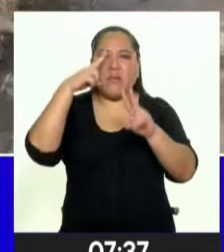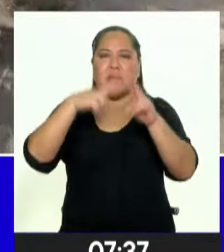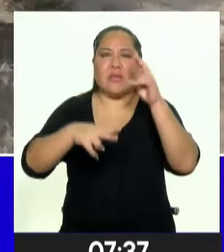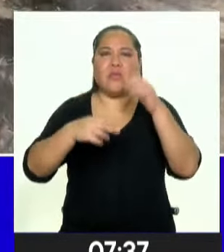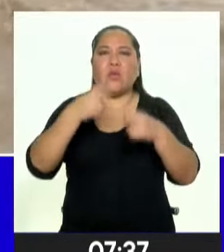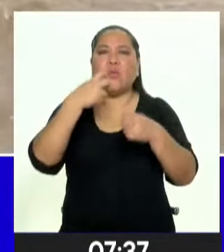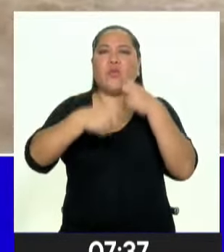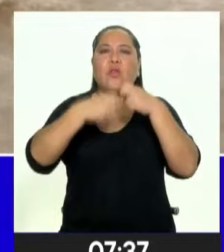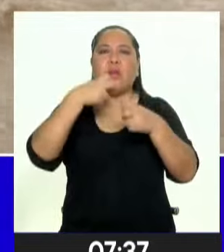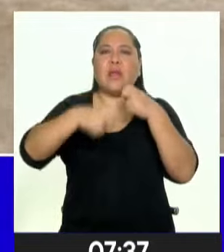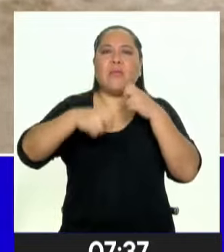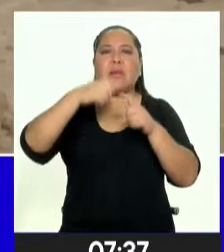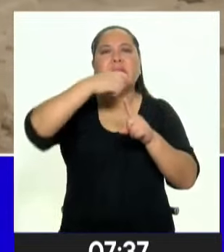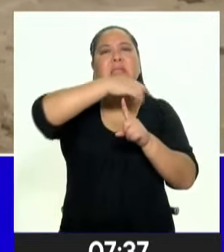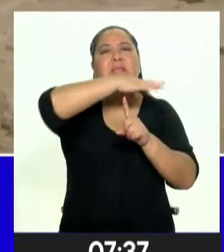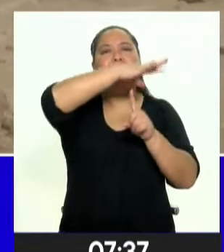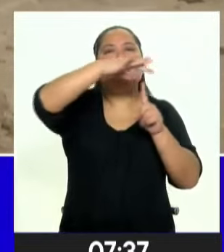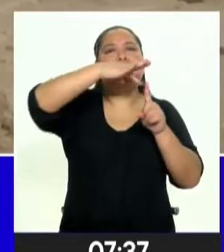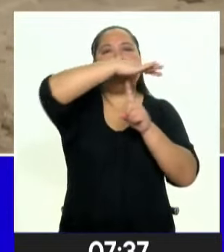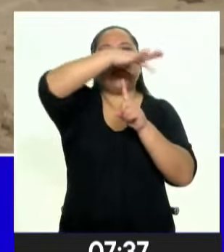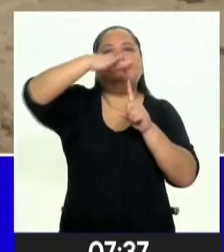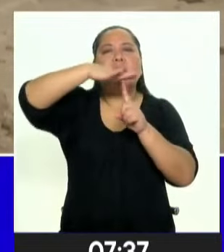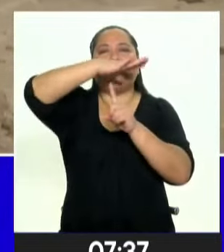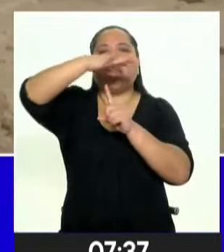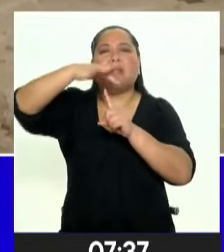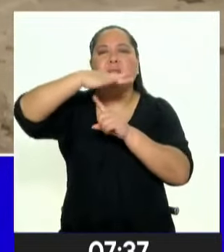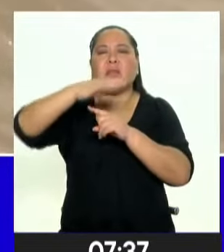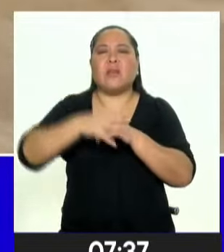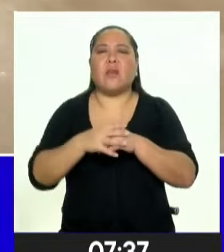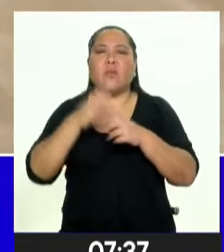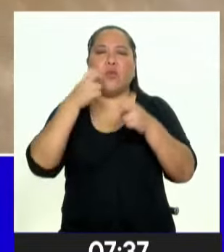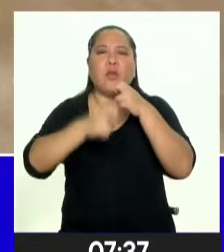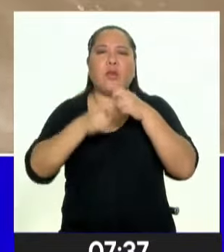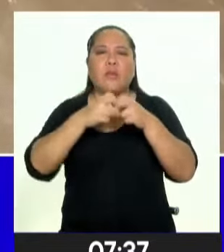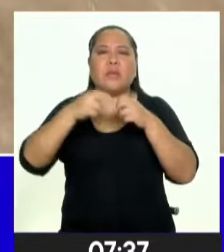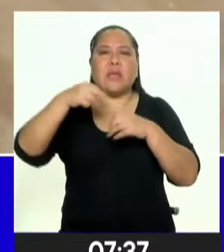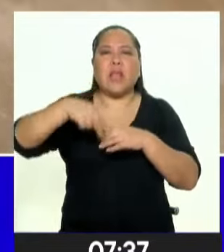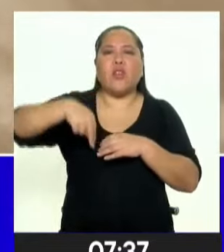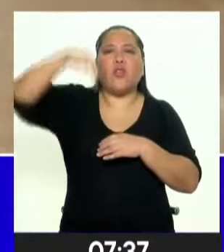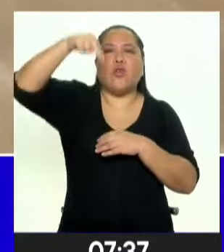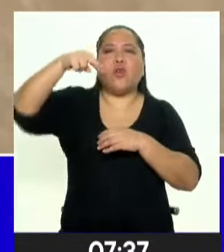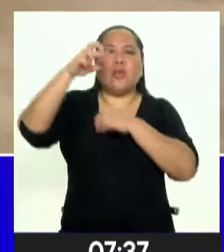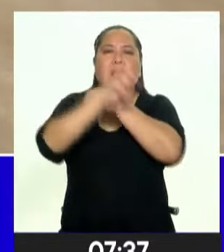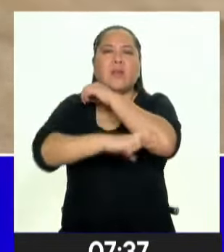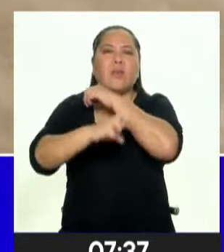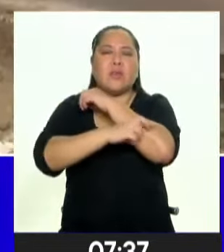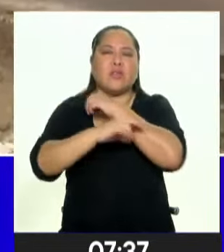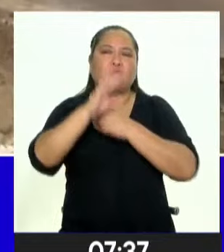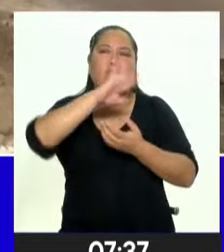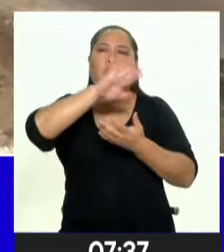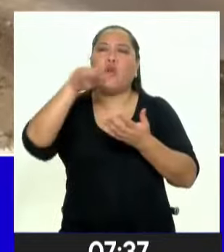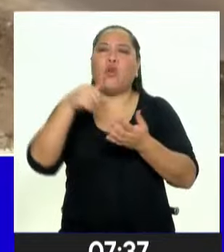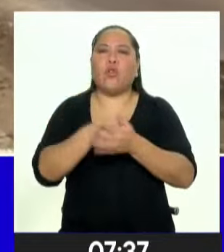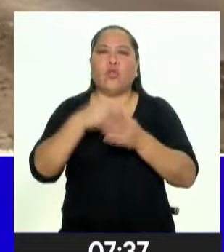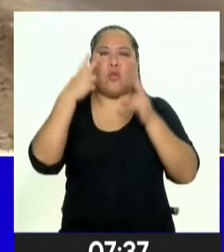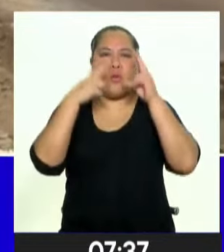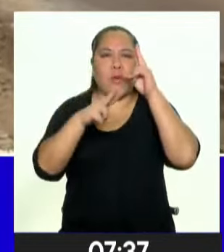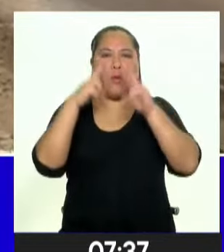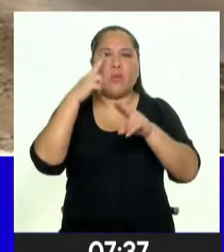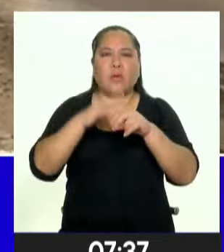resultados habrían sido más favorables por ejemplo en el caso del Norte del país a través de lo que vimos todos del fenómeno